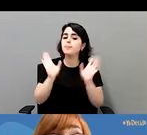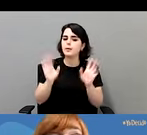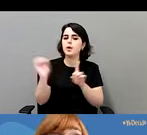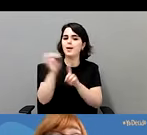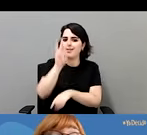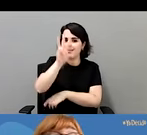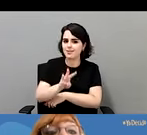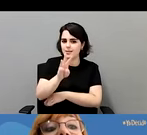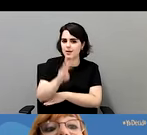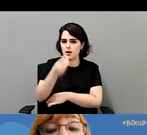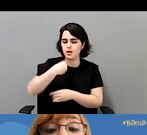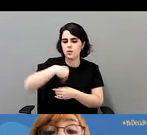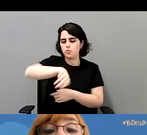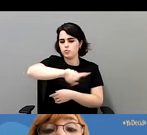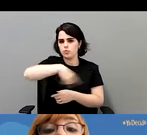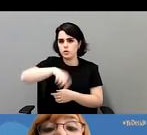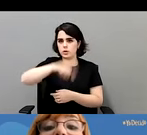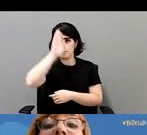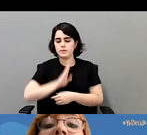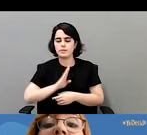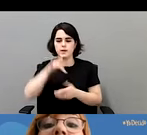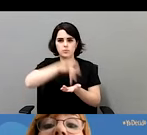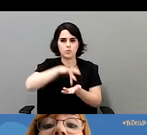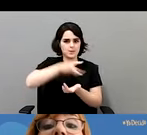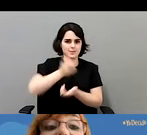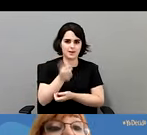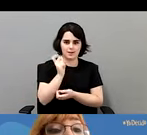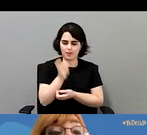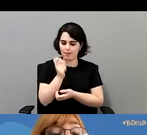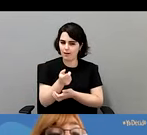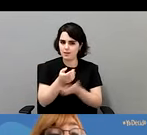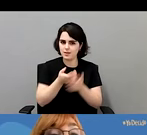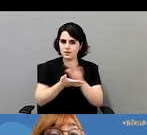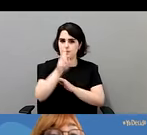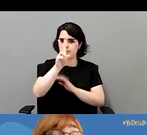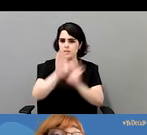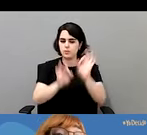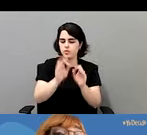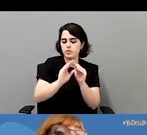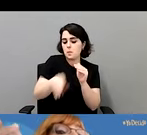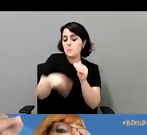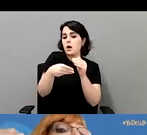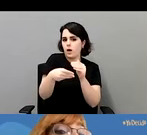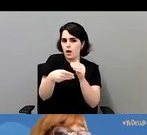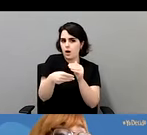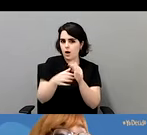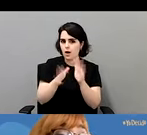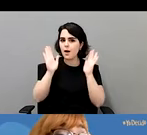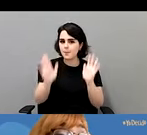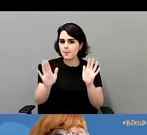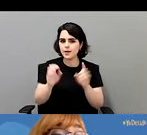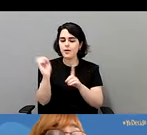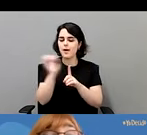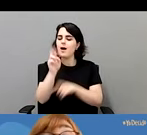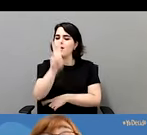que es donde estáis generalmente las personas con parálisis cerebral, le da un 20% más. Y sin embargo, el grado 2,